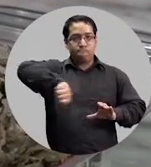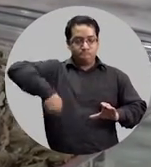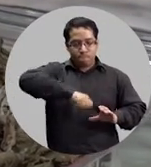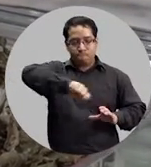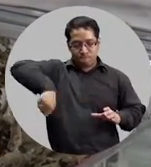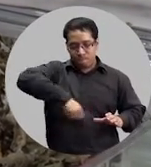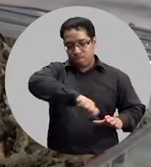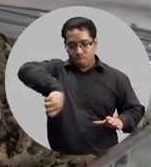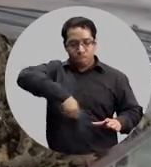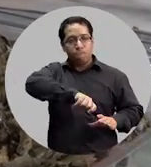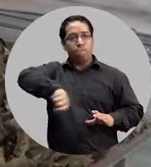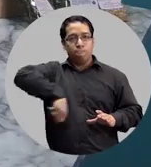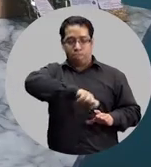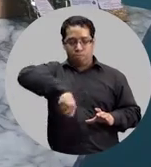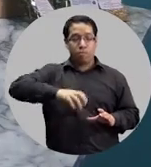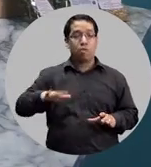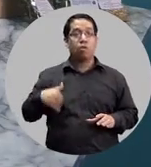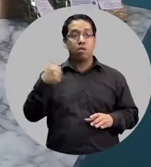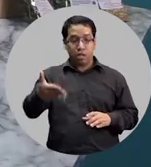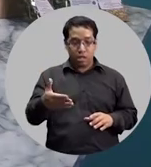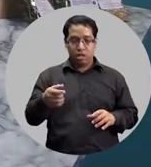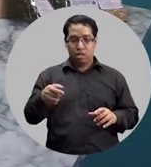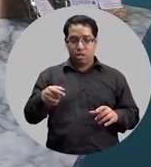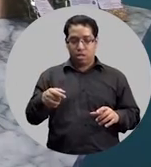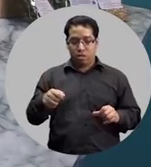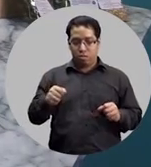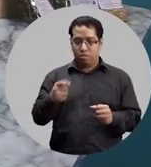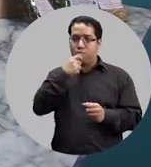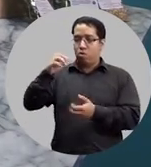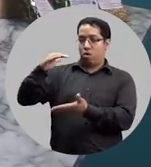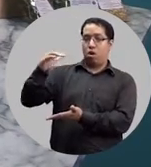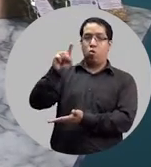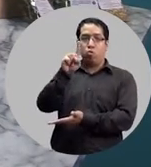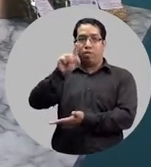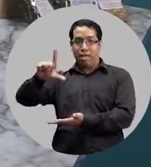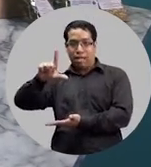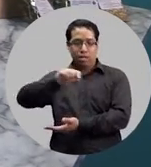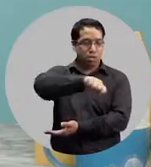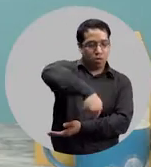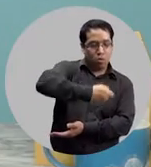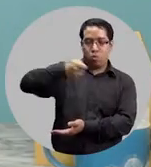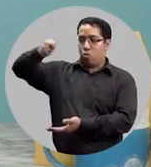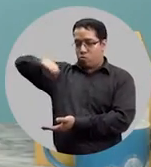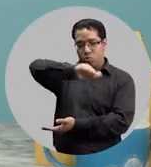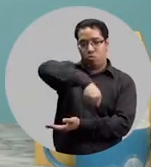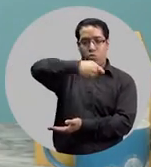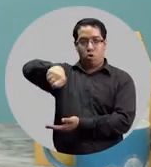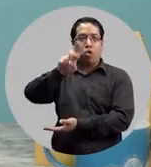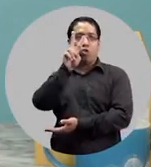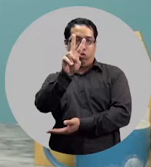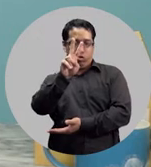Así. Y después utilizamos 2 cucharadas para 1 litro de agua. Vamos a